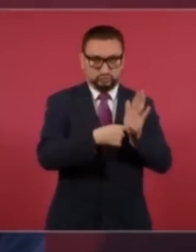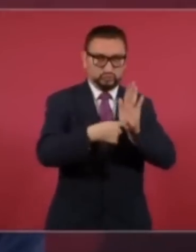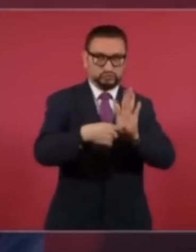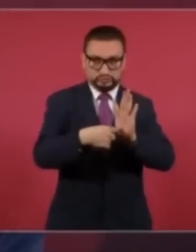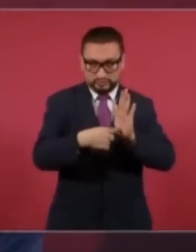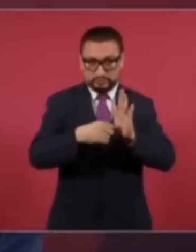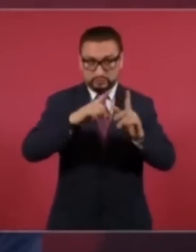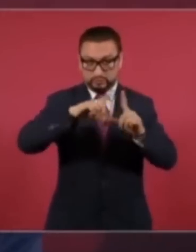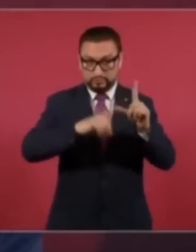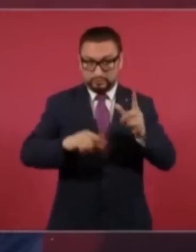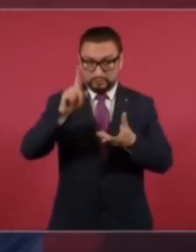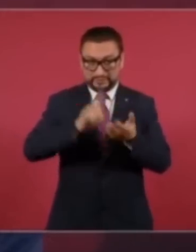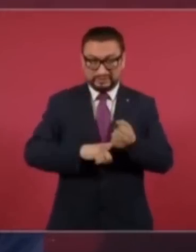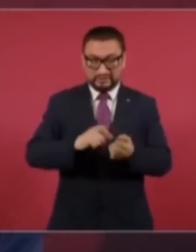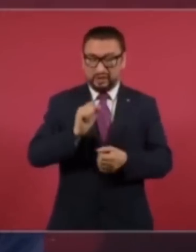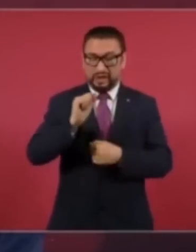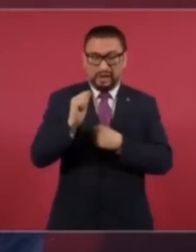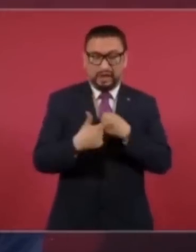mal que más